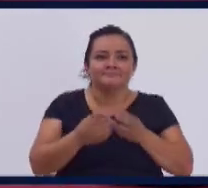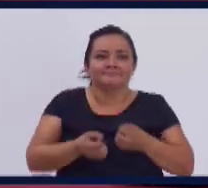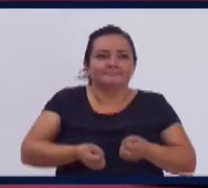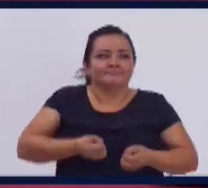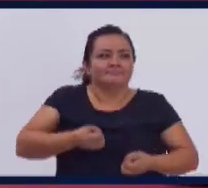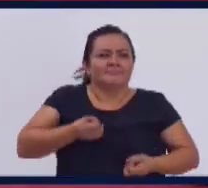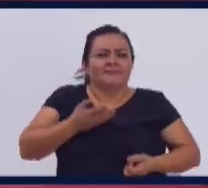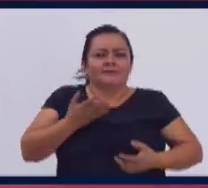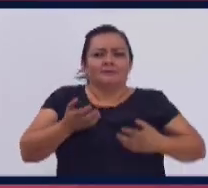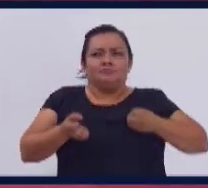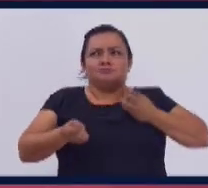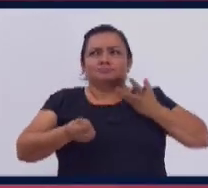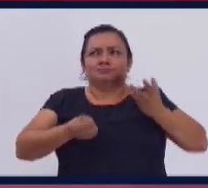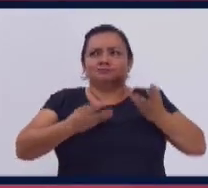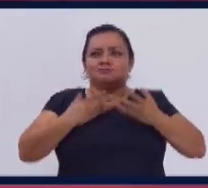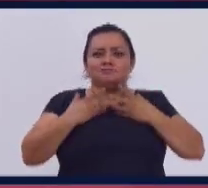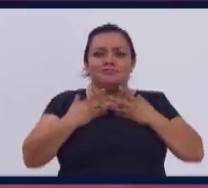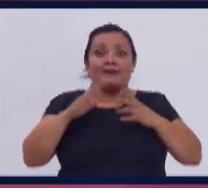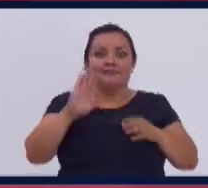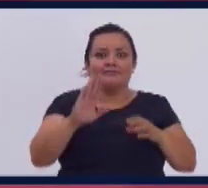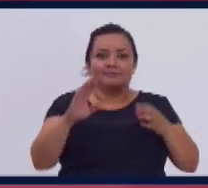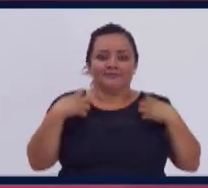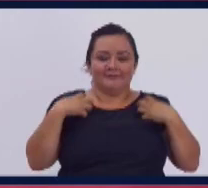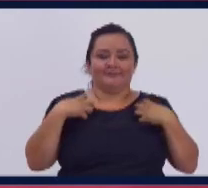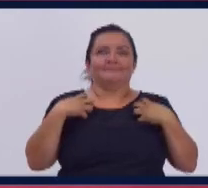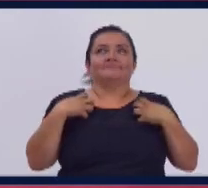vida y Dios te comienza a empoderar.